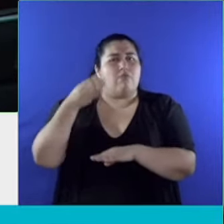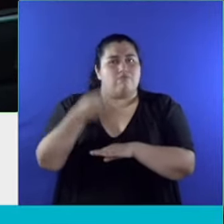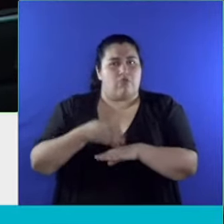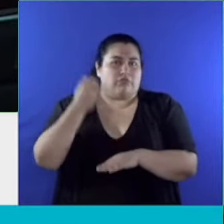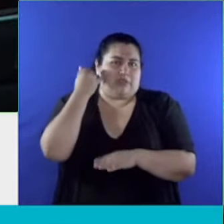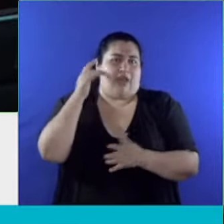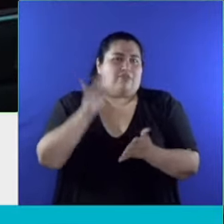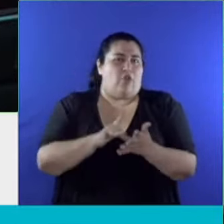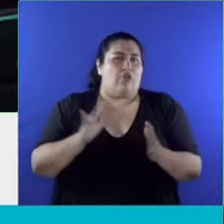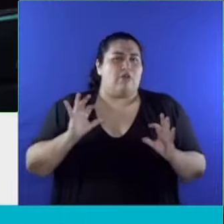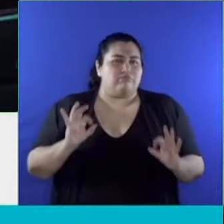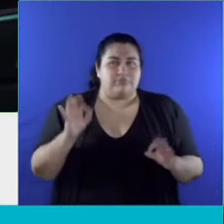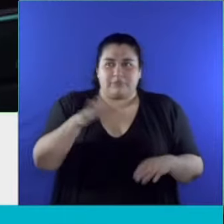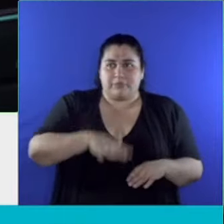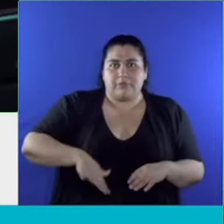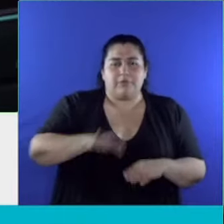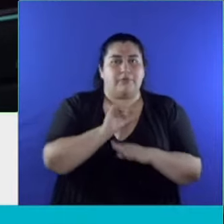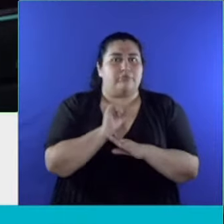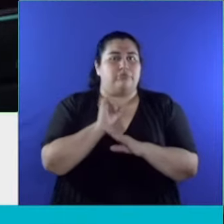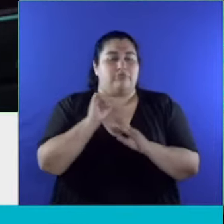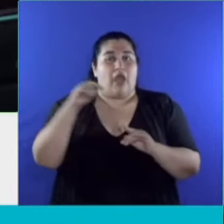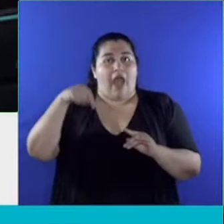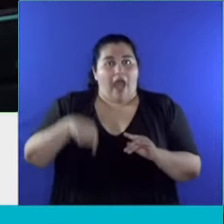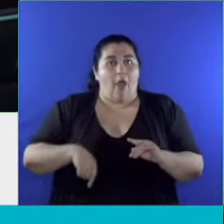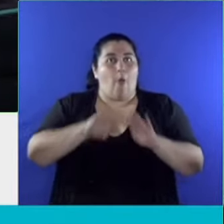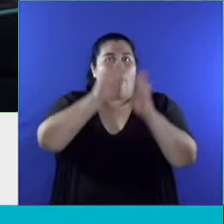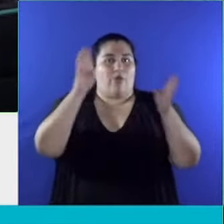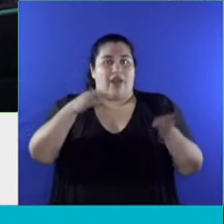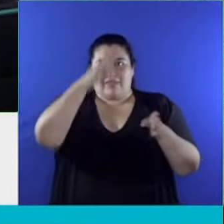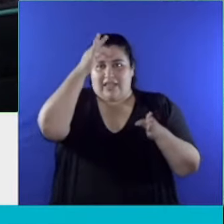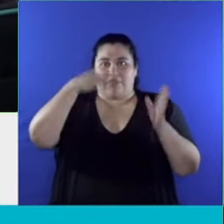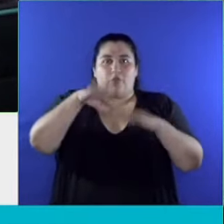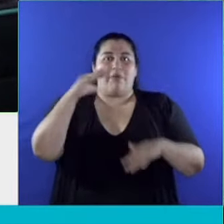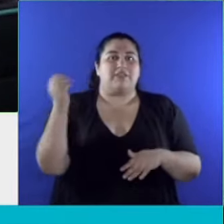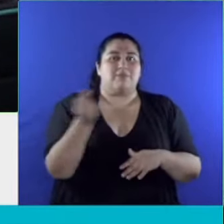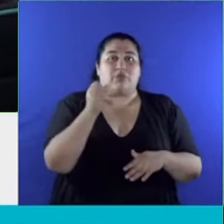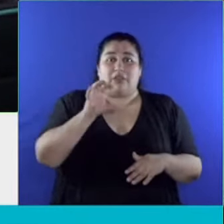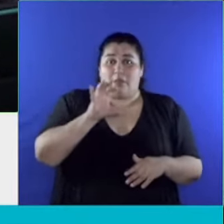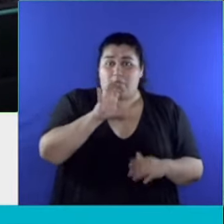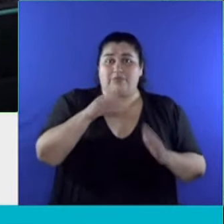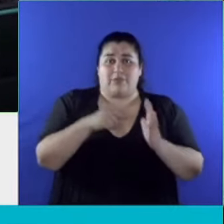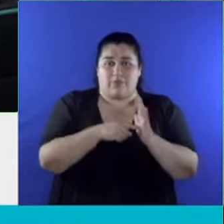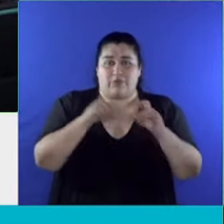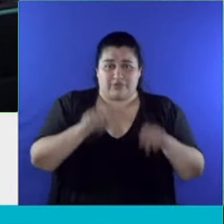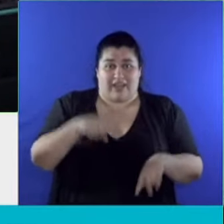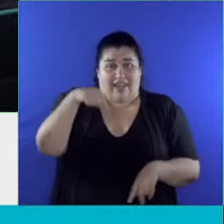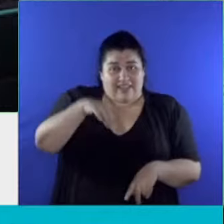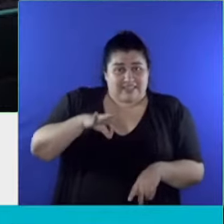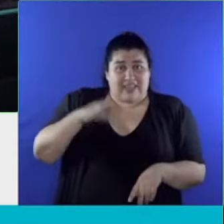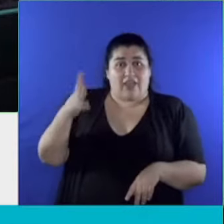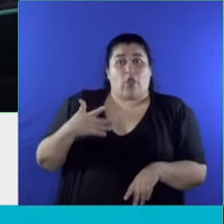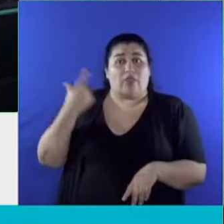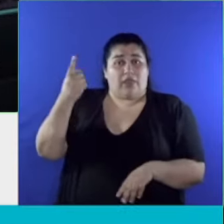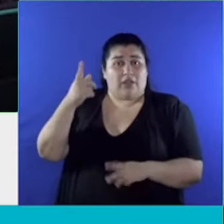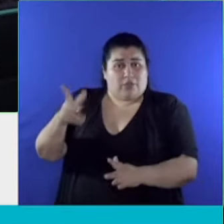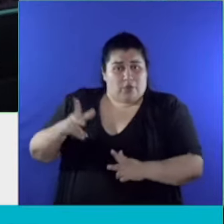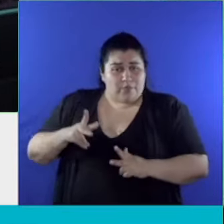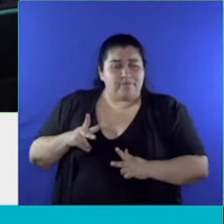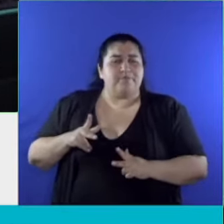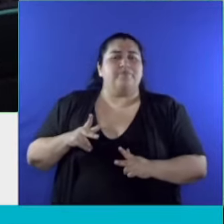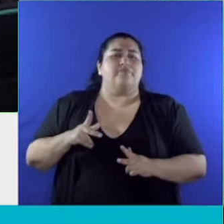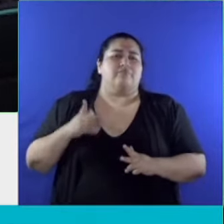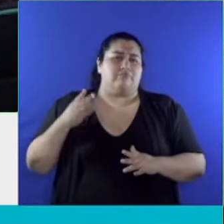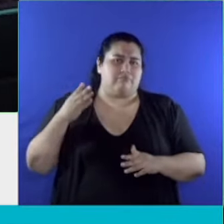históricas de nuestro distrito y hoy es uno de los teatros más importantes de la provincia de Buenos Aires este año me decía el director que han